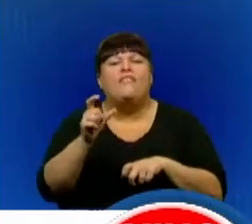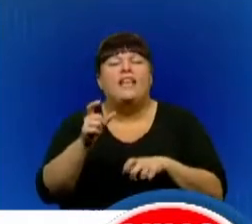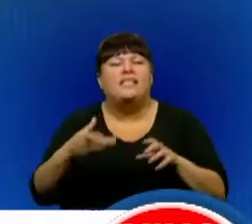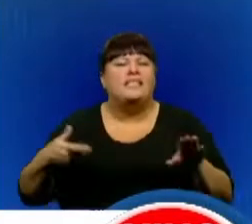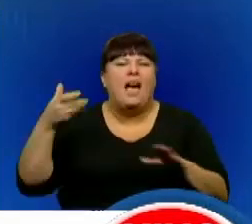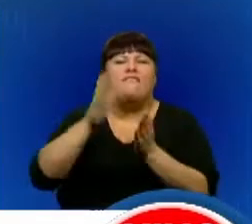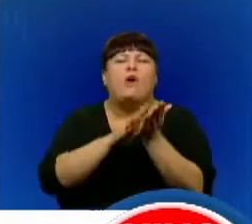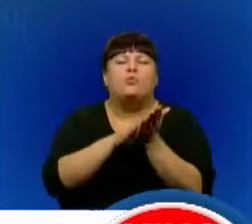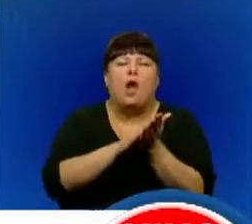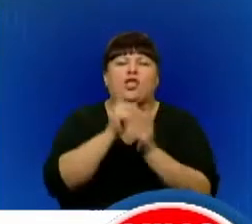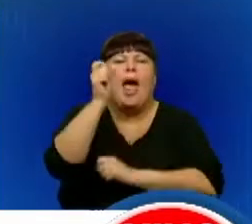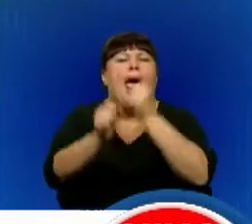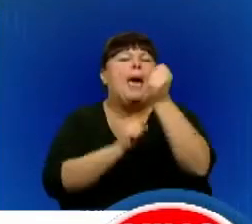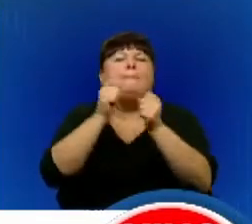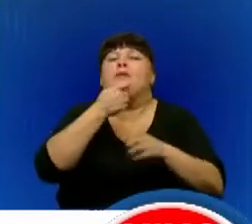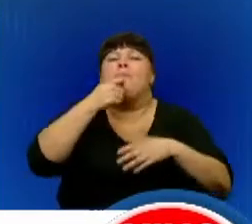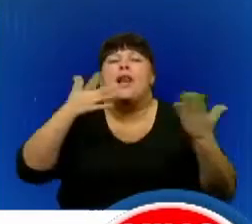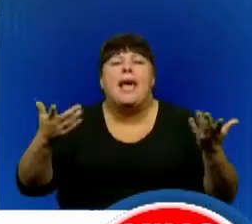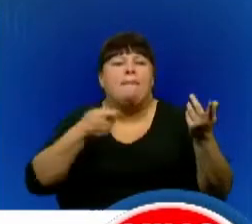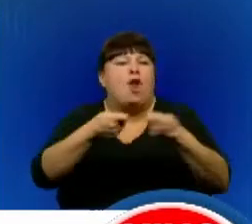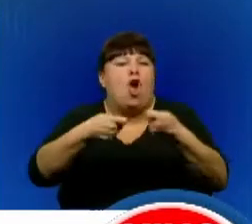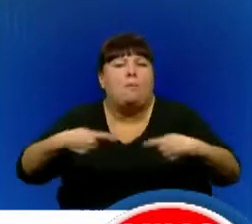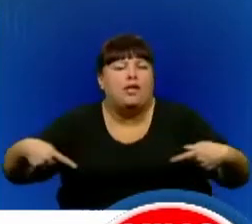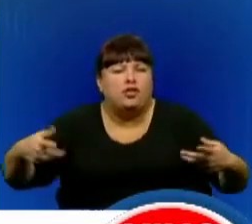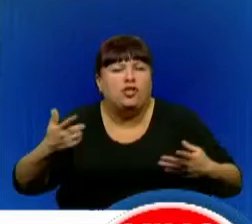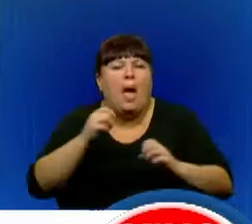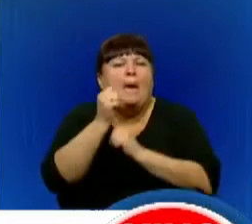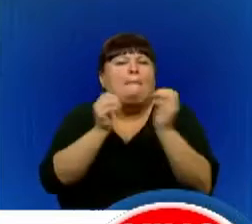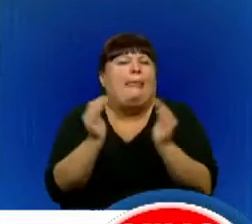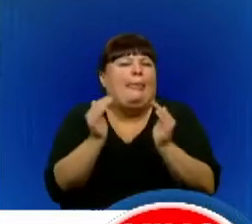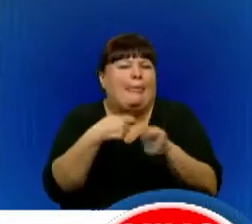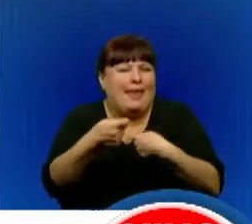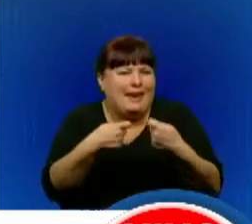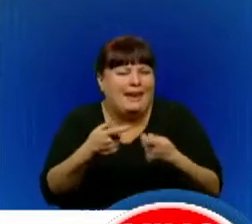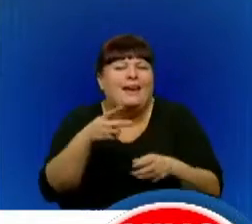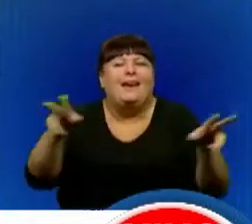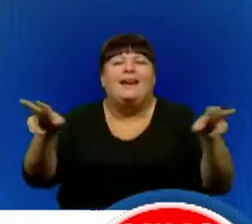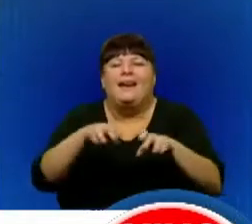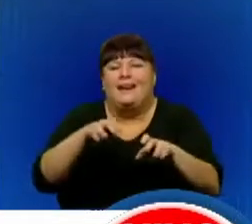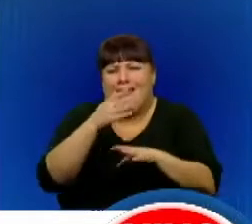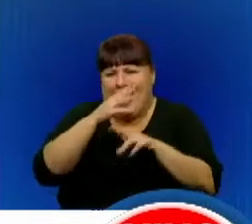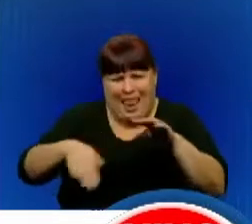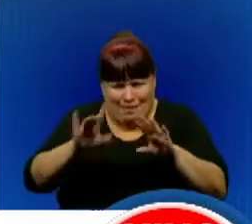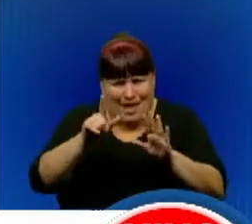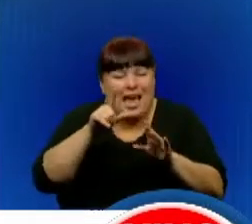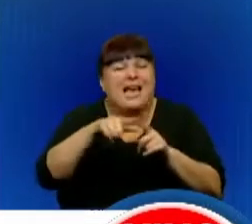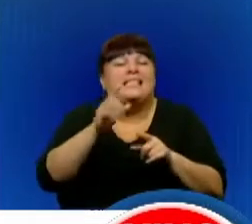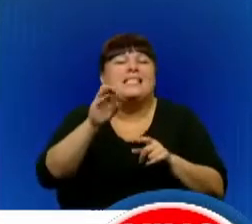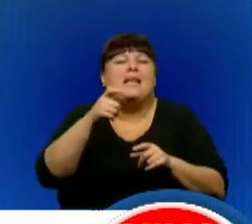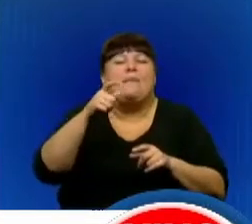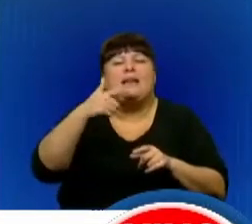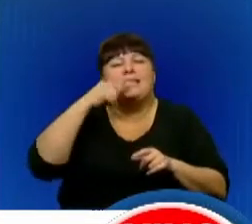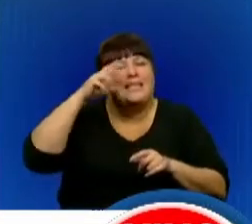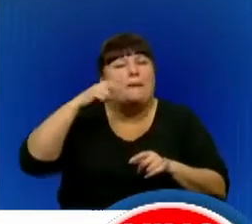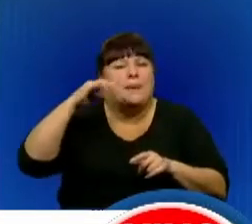sobre facturación una empresa, por ejemplo, de comercio, una pequeña, que factura hasta un límite, esto es categoría CEPYME,